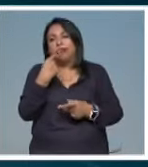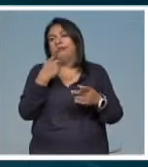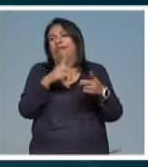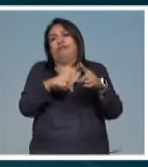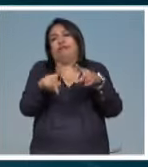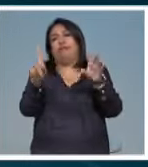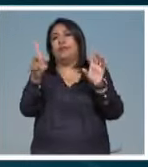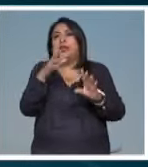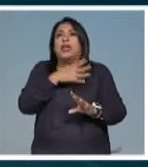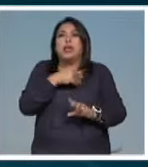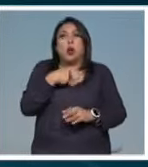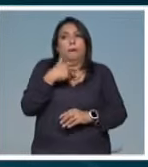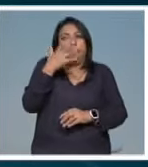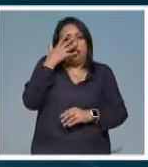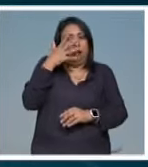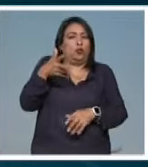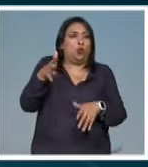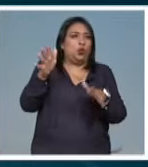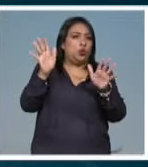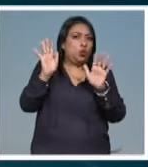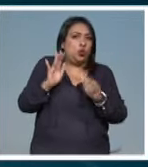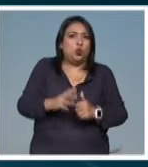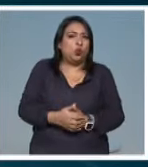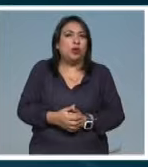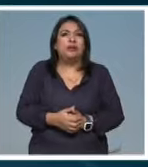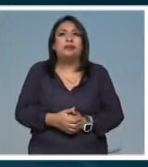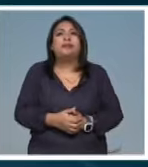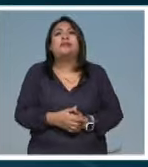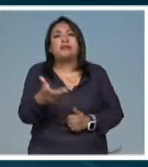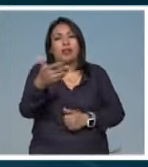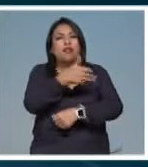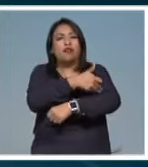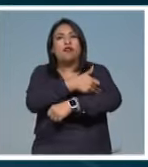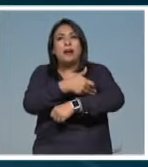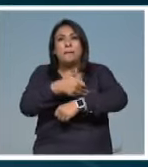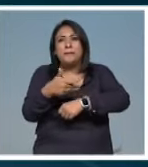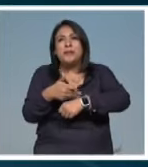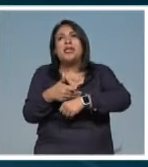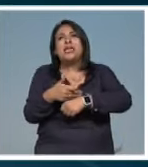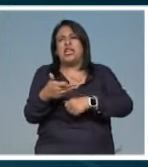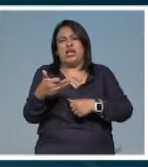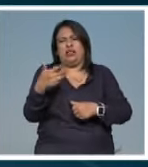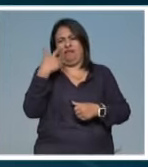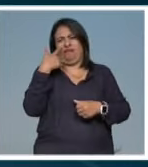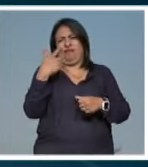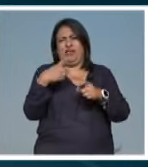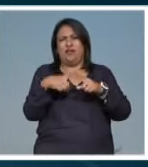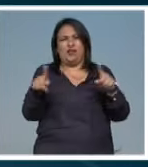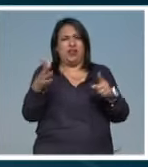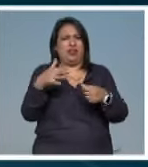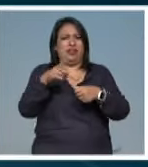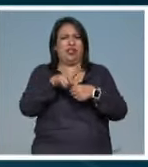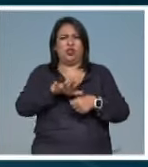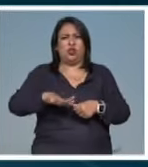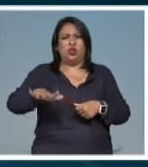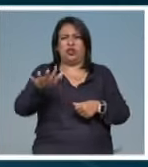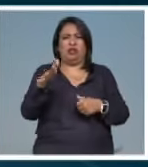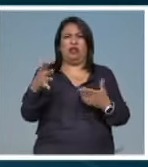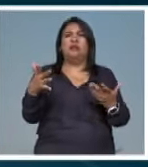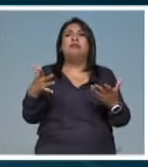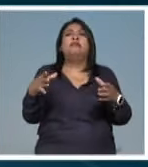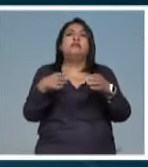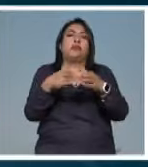fin, el hijo se avergonzaba de él, era una familia un tanto atípica para la sociedad mexicana, se